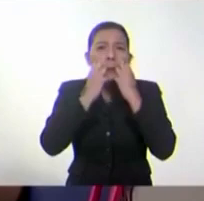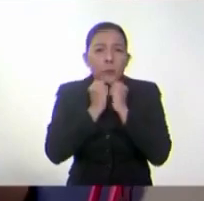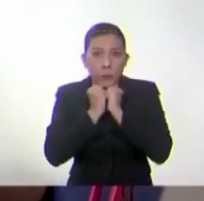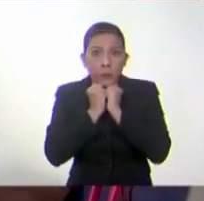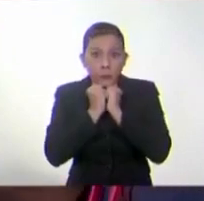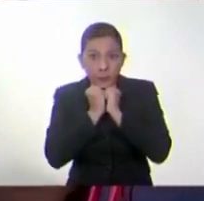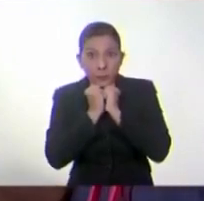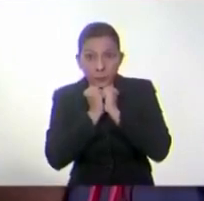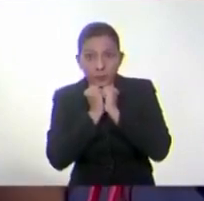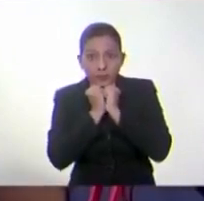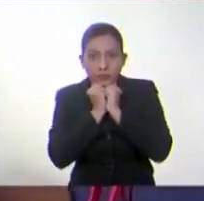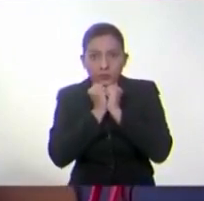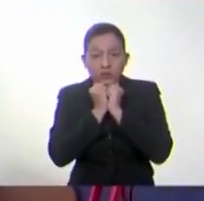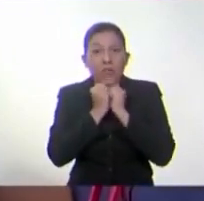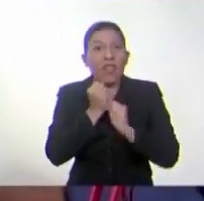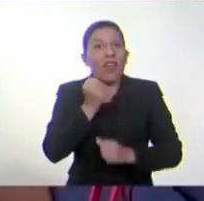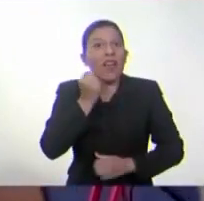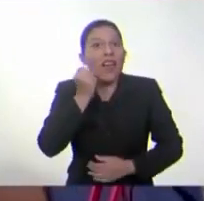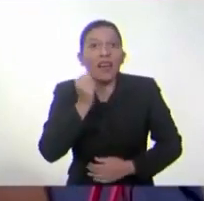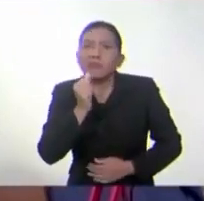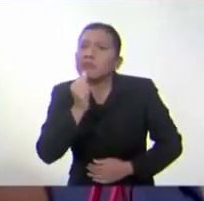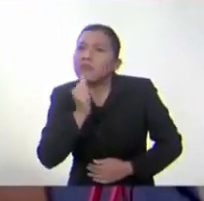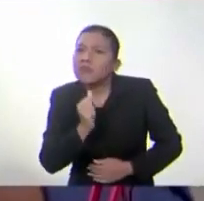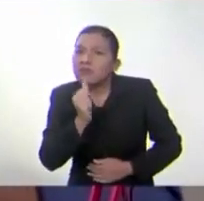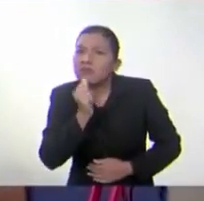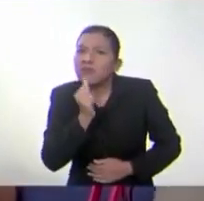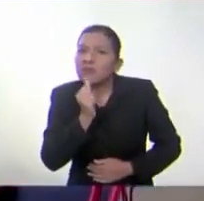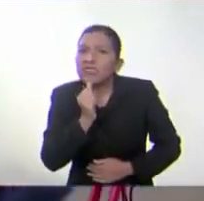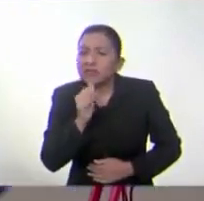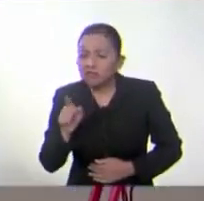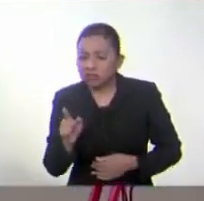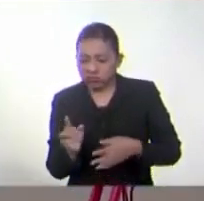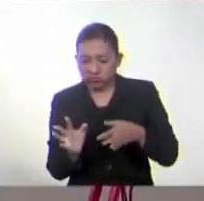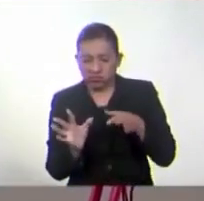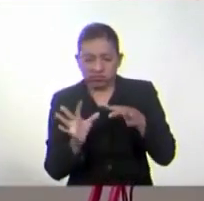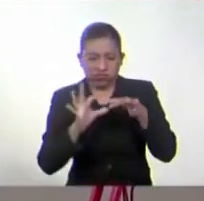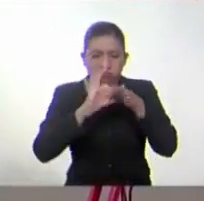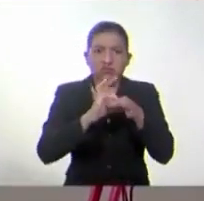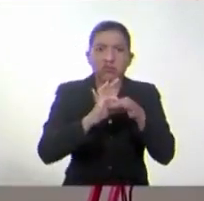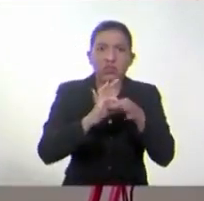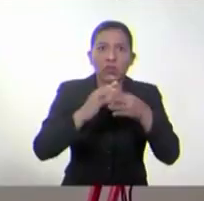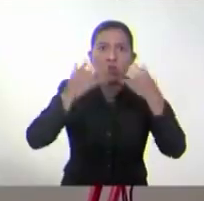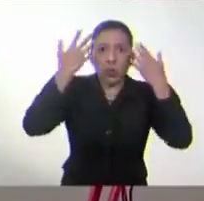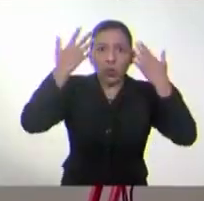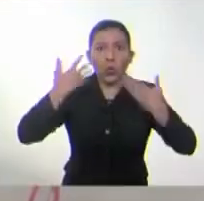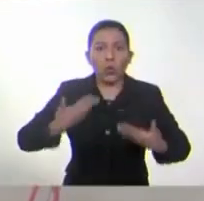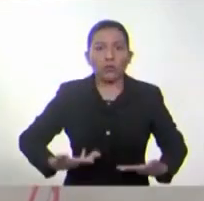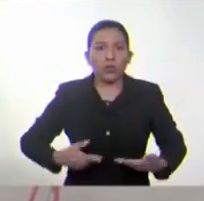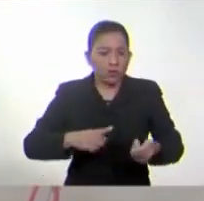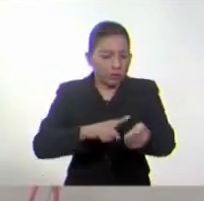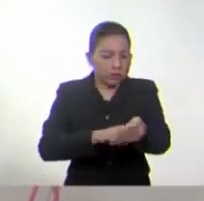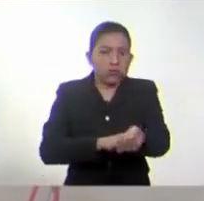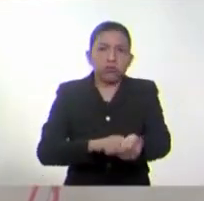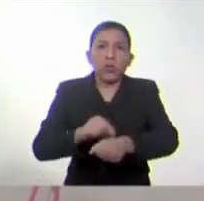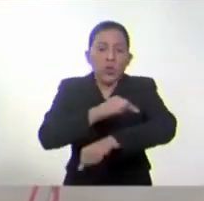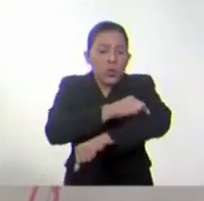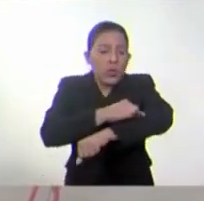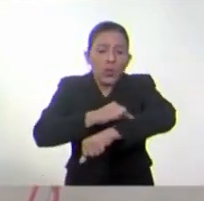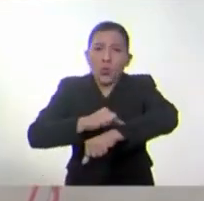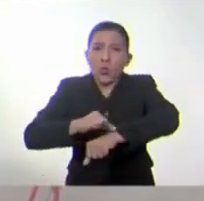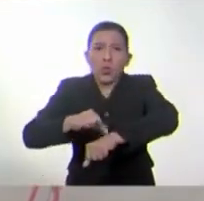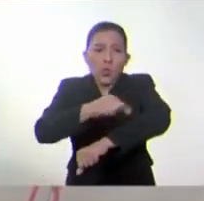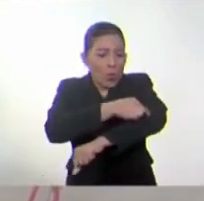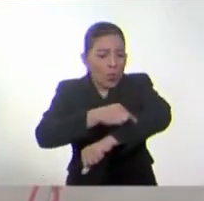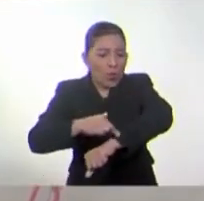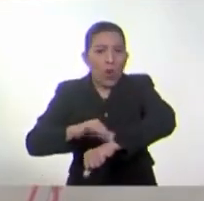el sistema urinario está íntimamente relacionado con el sistema circulatorio. Y así como toda la